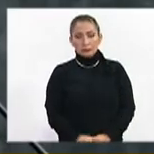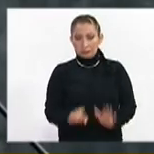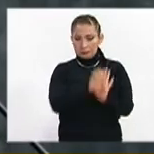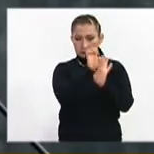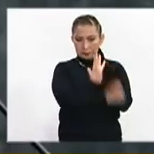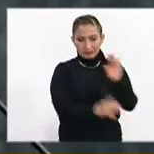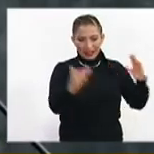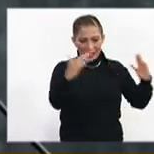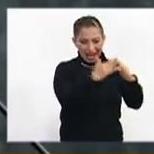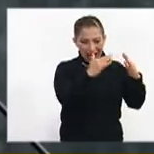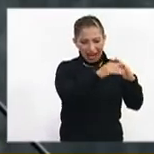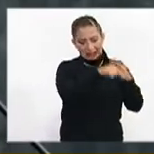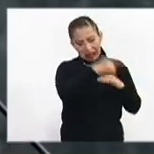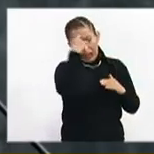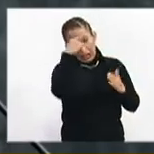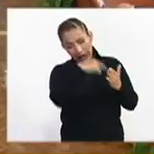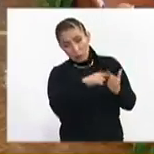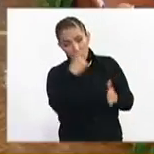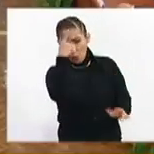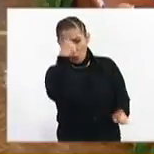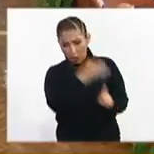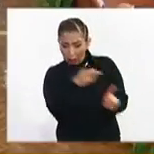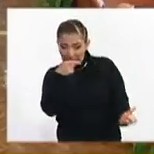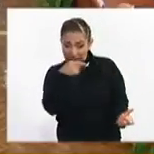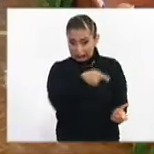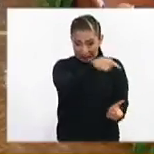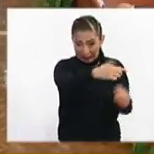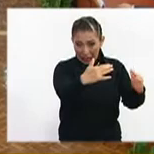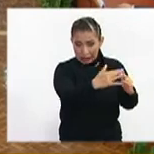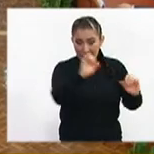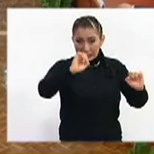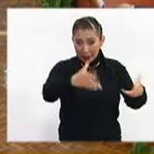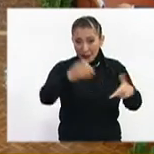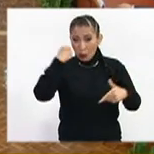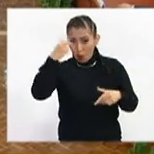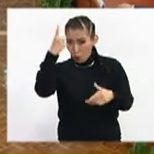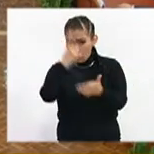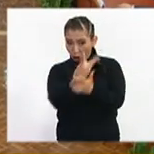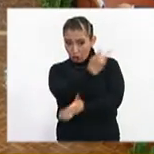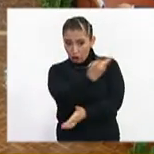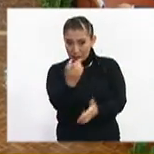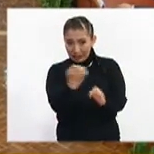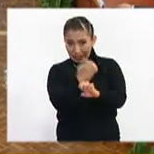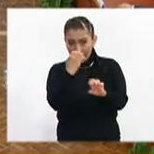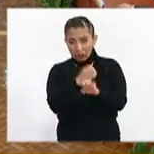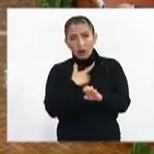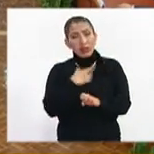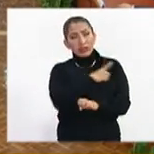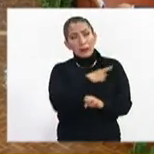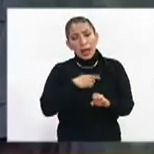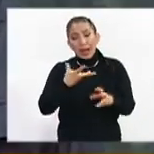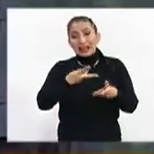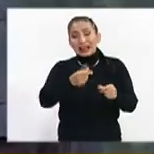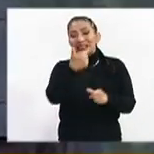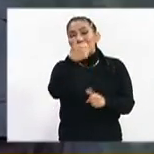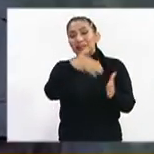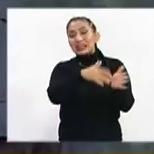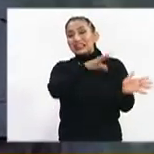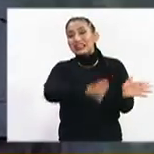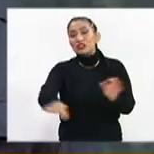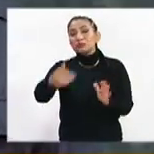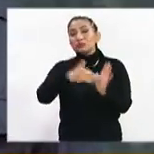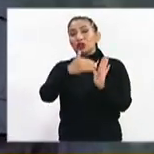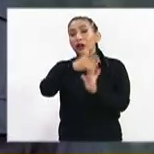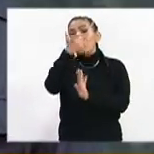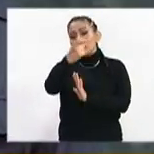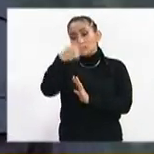caso de la vivienda, estimamos que solamente para Chiapas y Oaxaca se habrán de destinar más de 6,500 millones